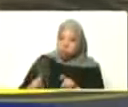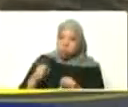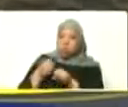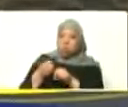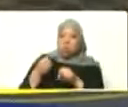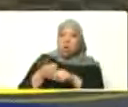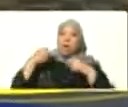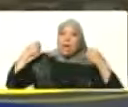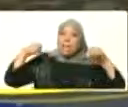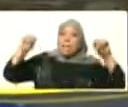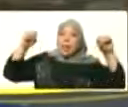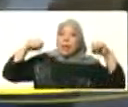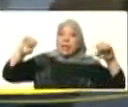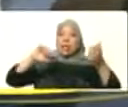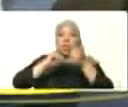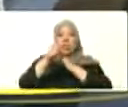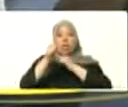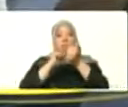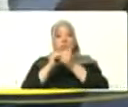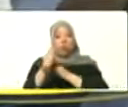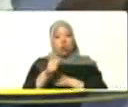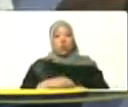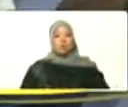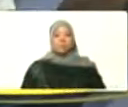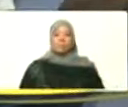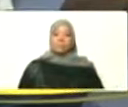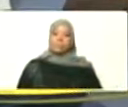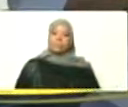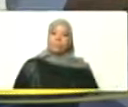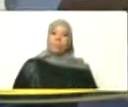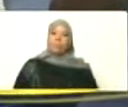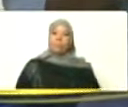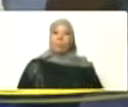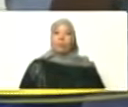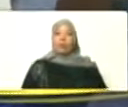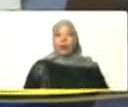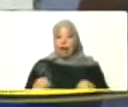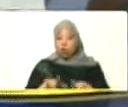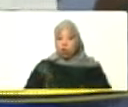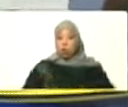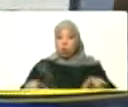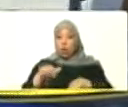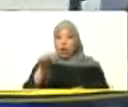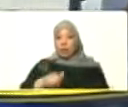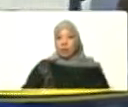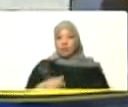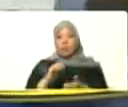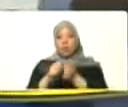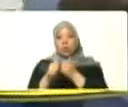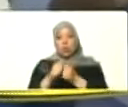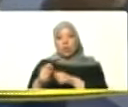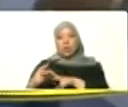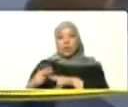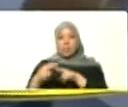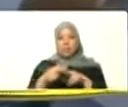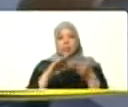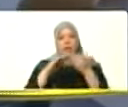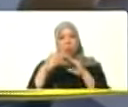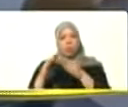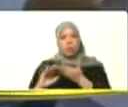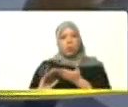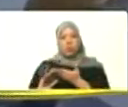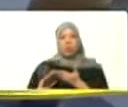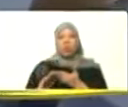practican deporte, ya que tenemos un pequeño parque de ese deportivo y la cancha se les presta a la comunidad para